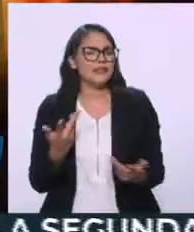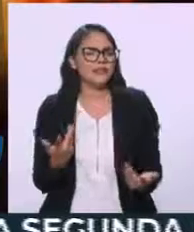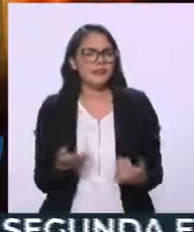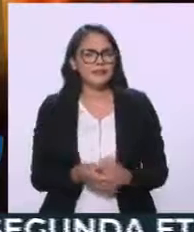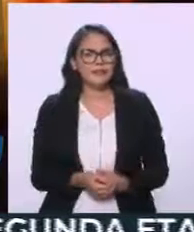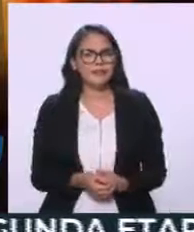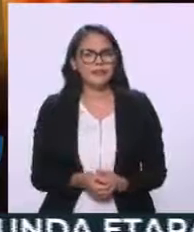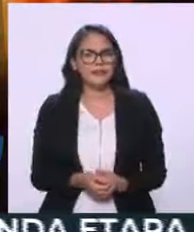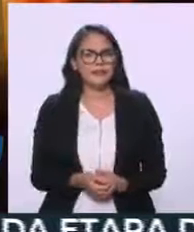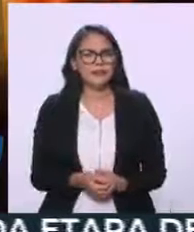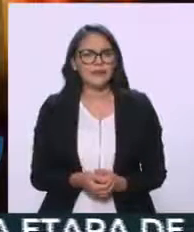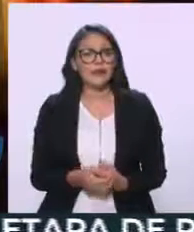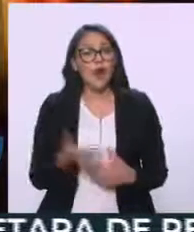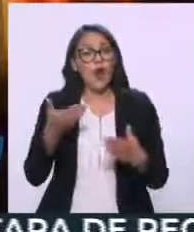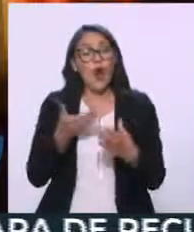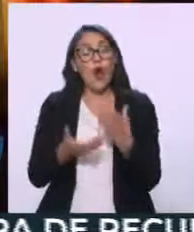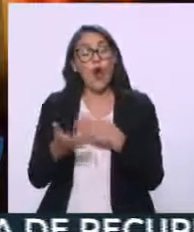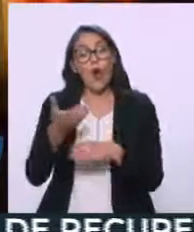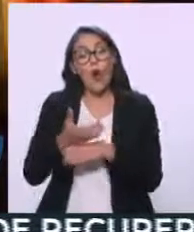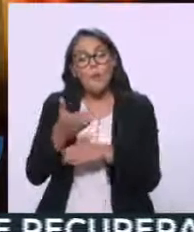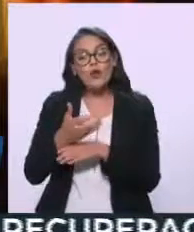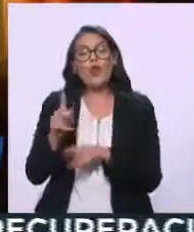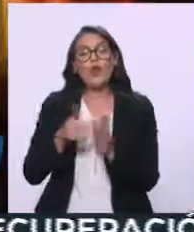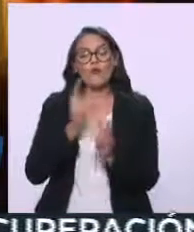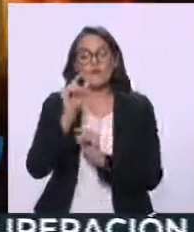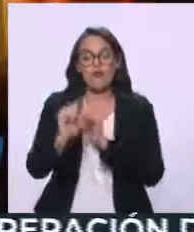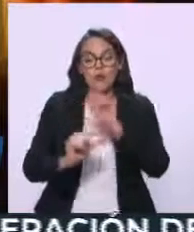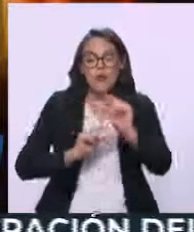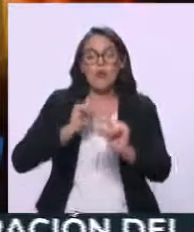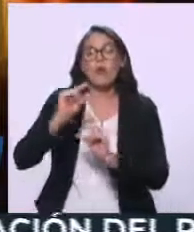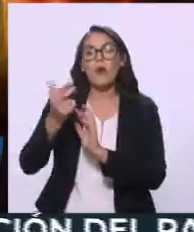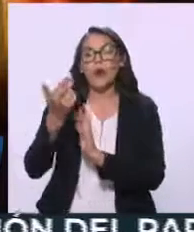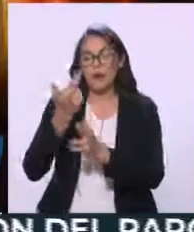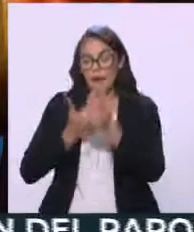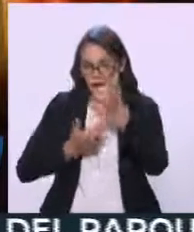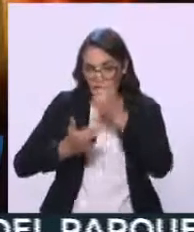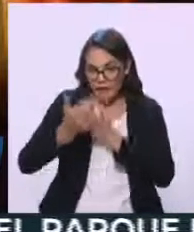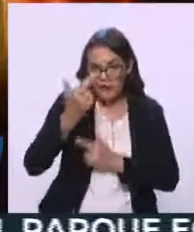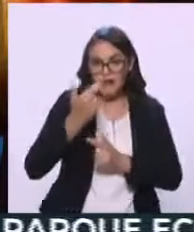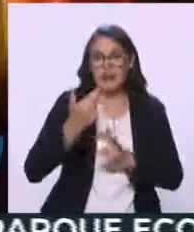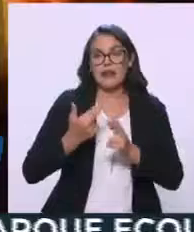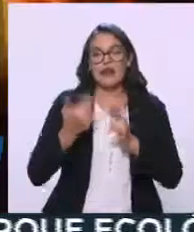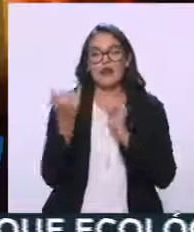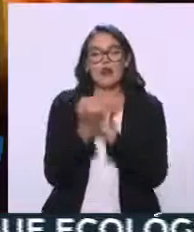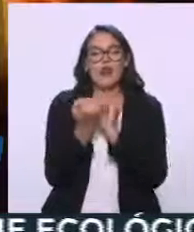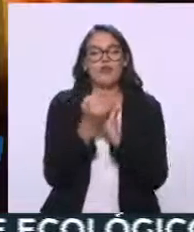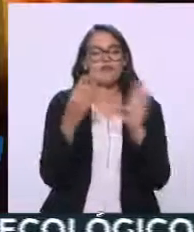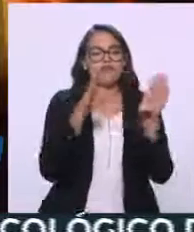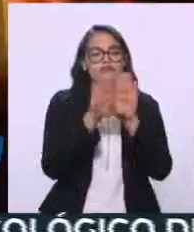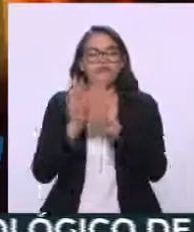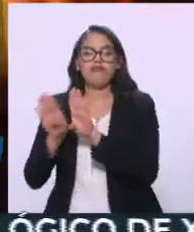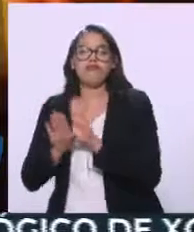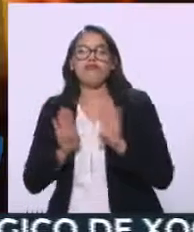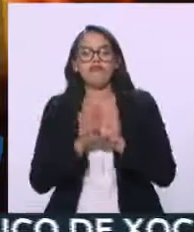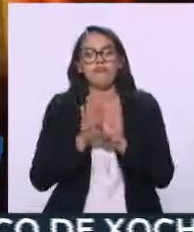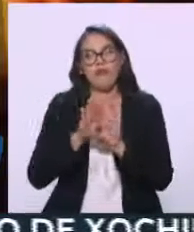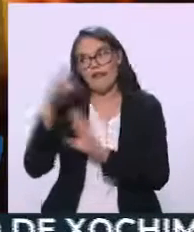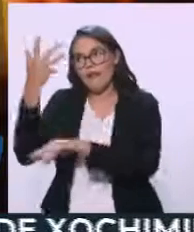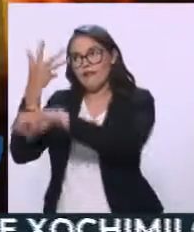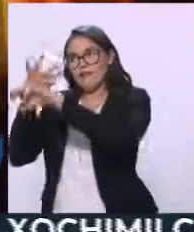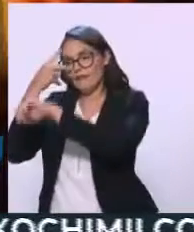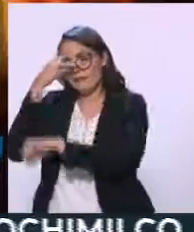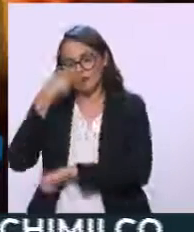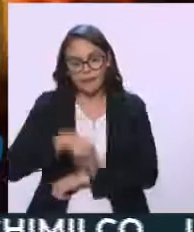Pues básicamente que el comercio se está restableciendo, que las medidas de apertura tanto al comercio, tanto de Estados Unidos como de